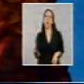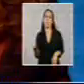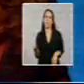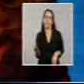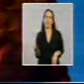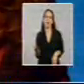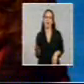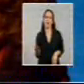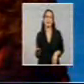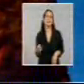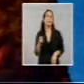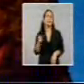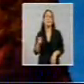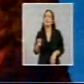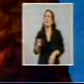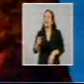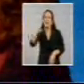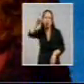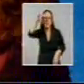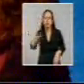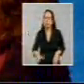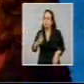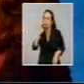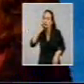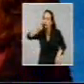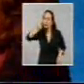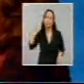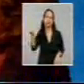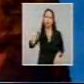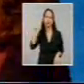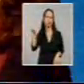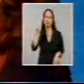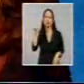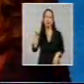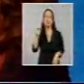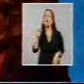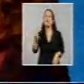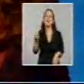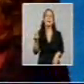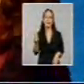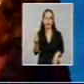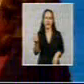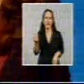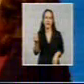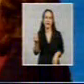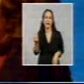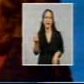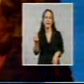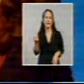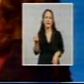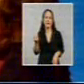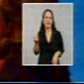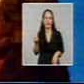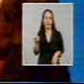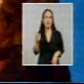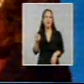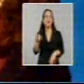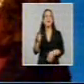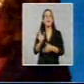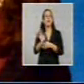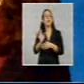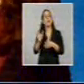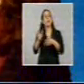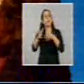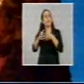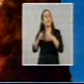que es el gran protagonista de esto que significa que la política no puede